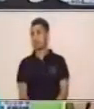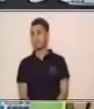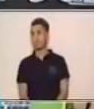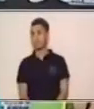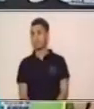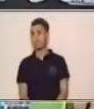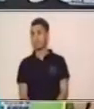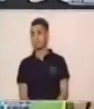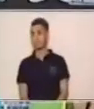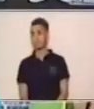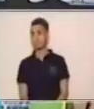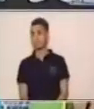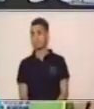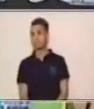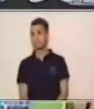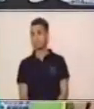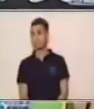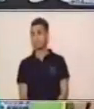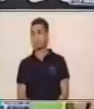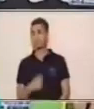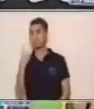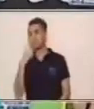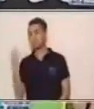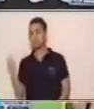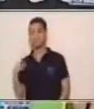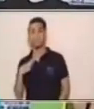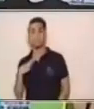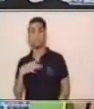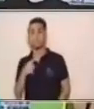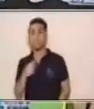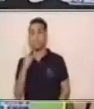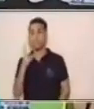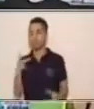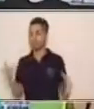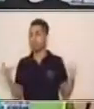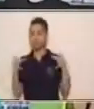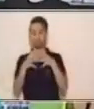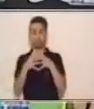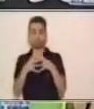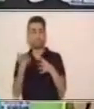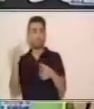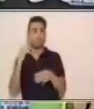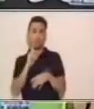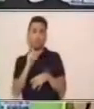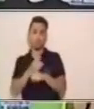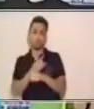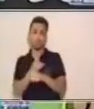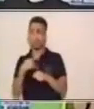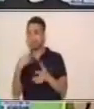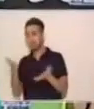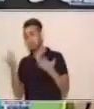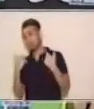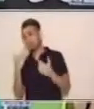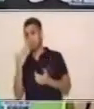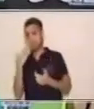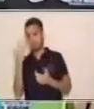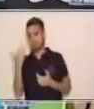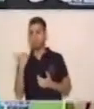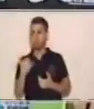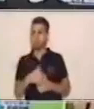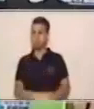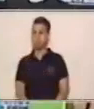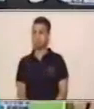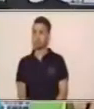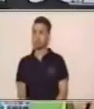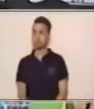la tómbola elaborada con dos canastitos que ya no servían en casa. Tú puedes y decirle a mamá,